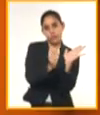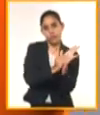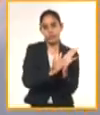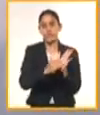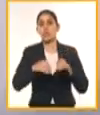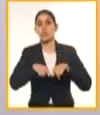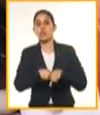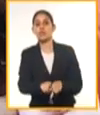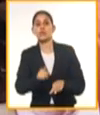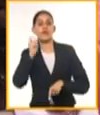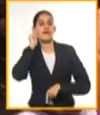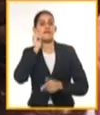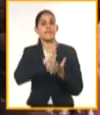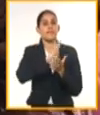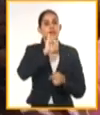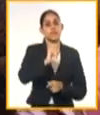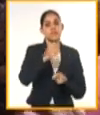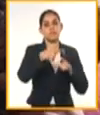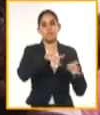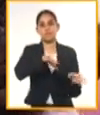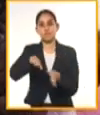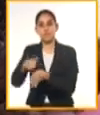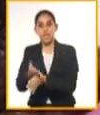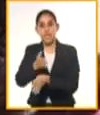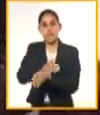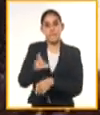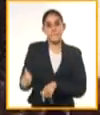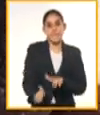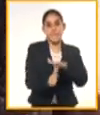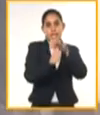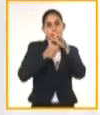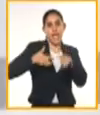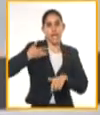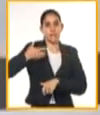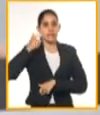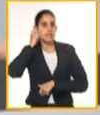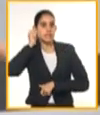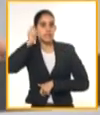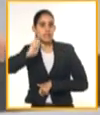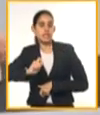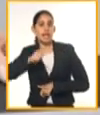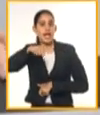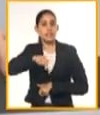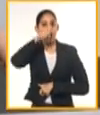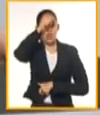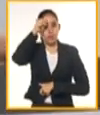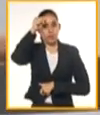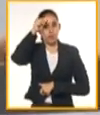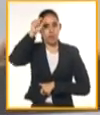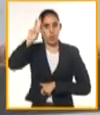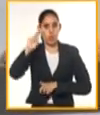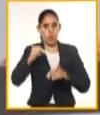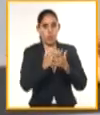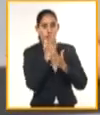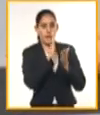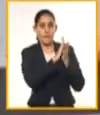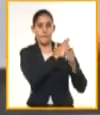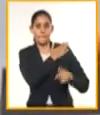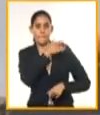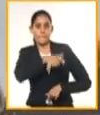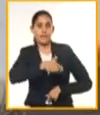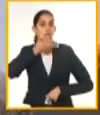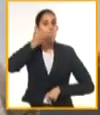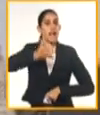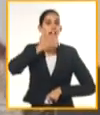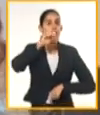FMI. La expresidenta argentina Cristina Fernández desacreditó este domingo 2 de marzo a Javier Milei tras su discurso en el Congreso al